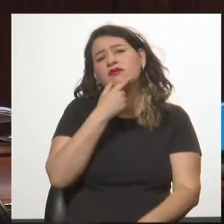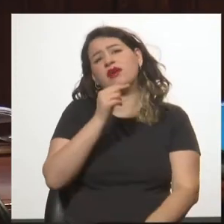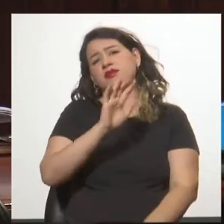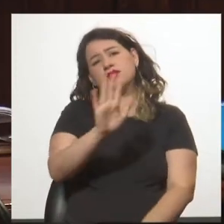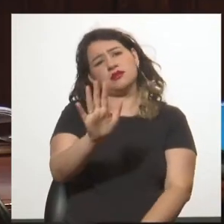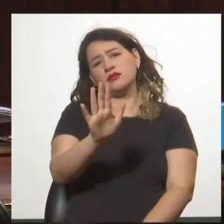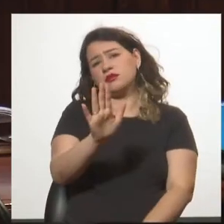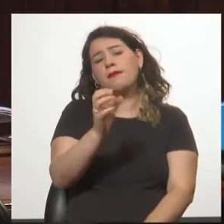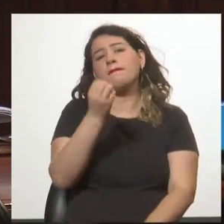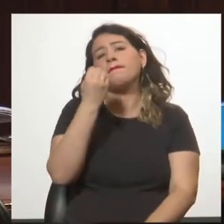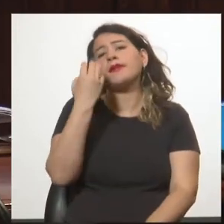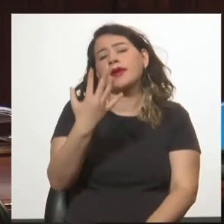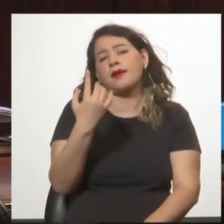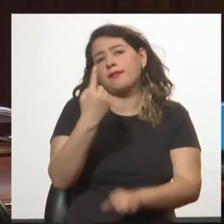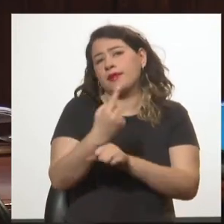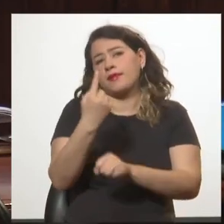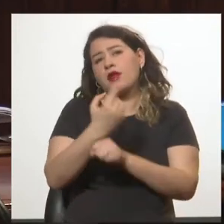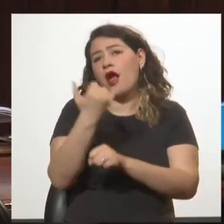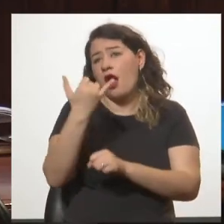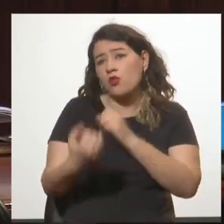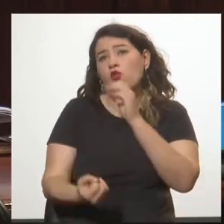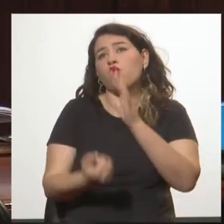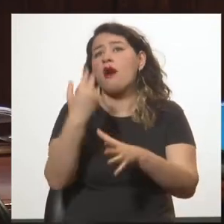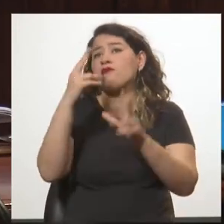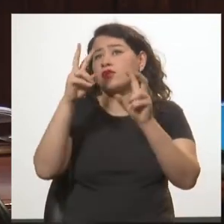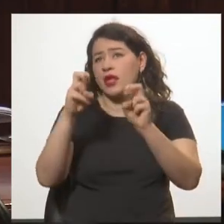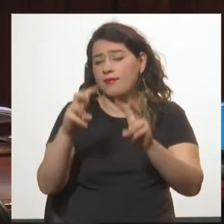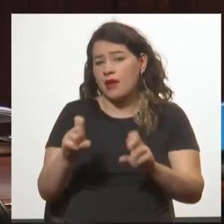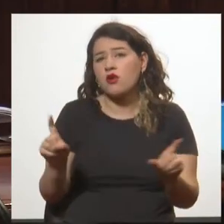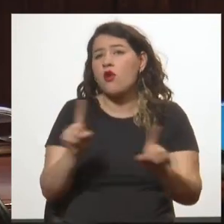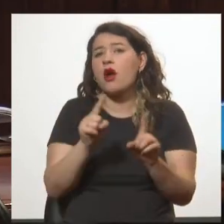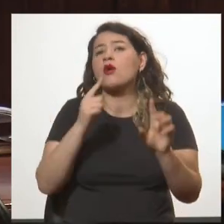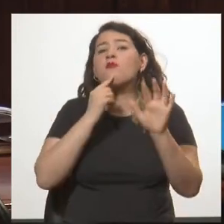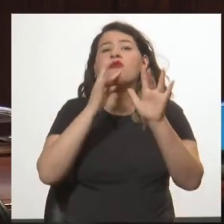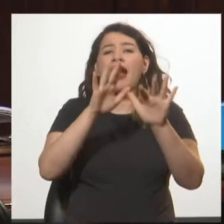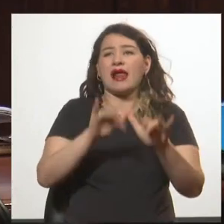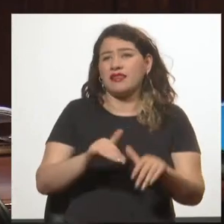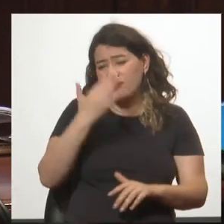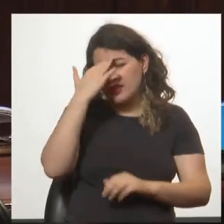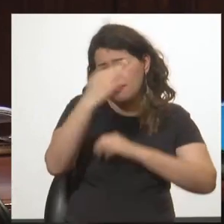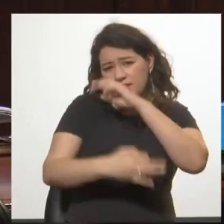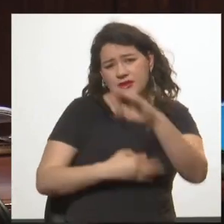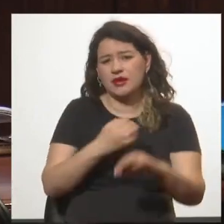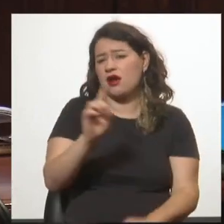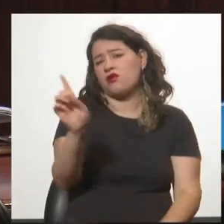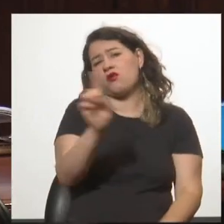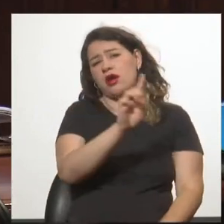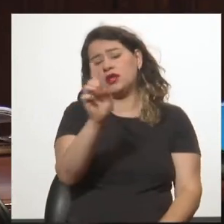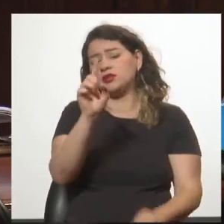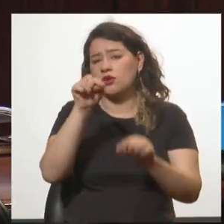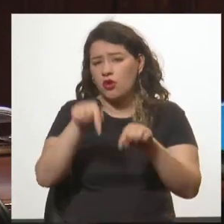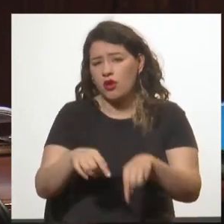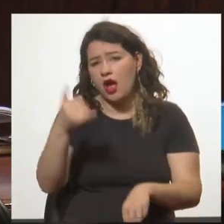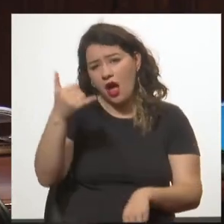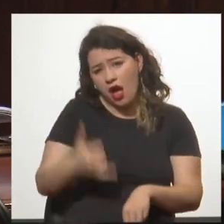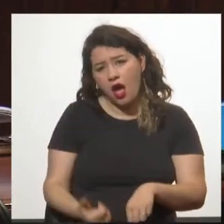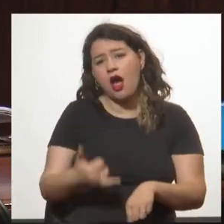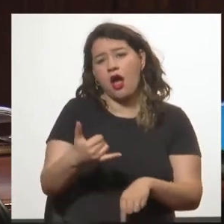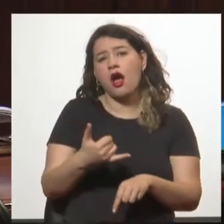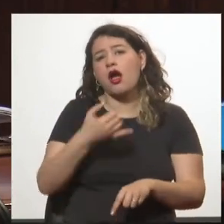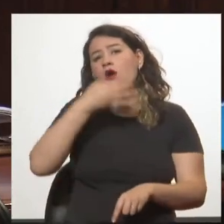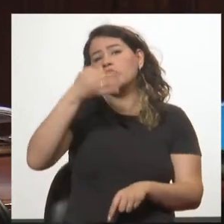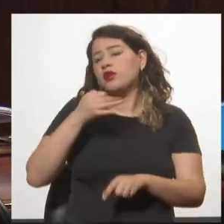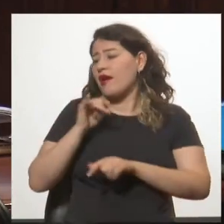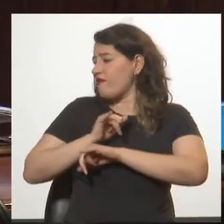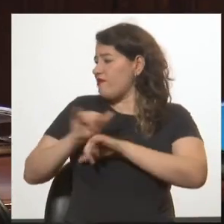primero porque hay hechos nuevos no es como dice la carta del frente amplio se cuenta hoy con una auditoría finalizada